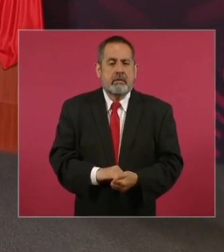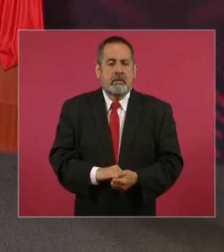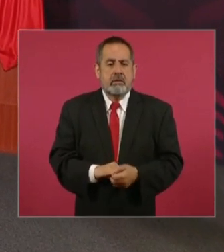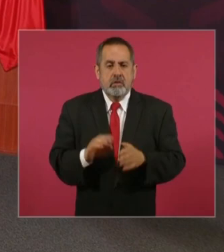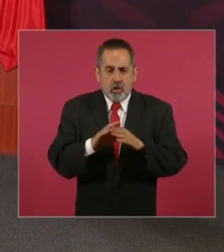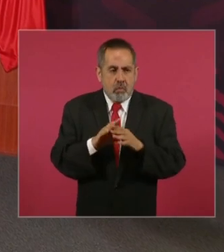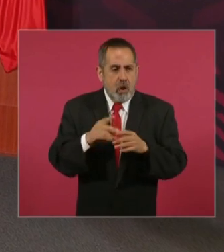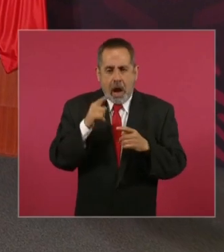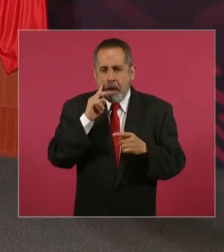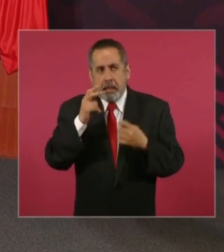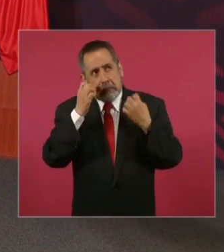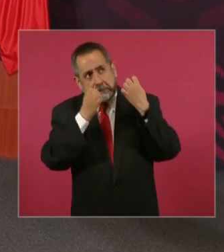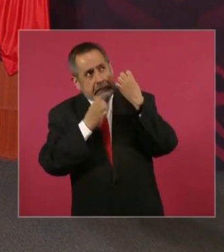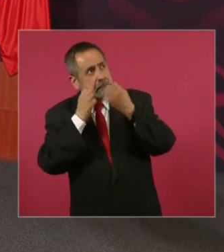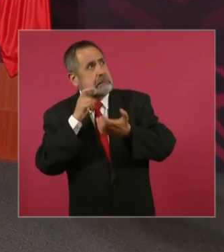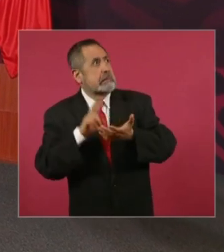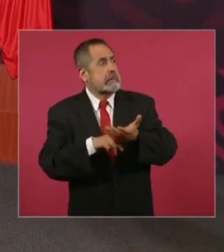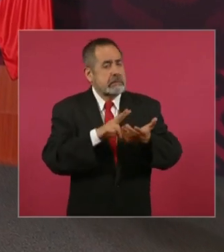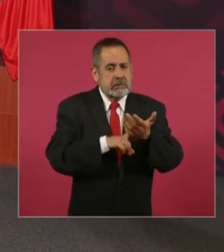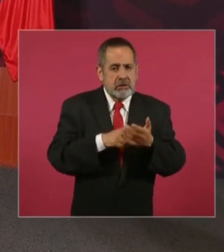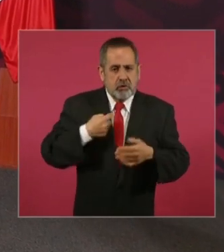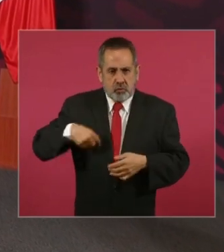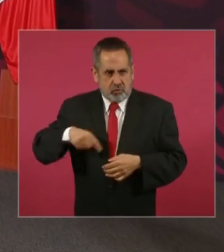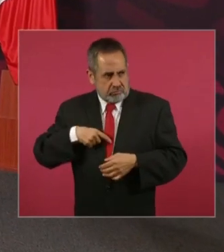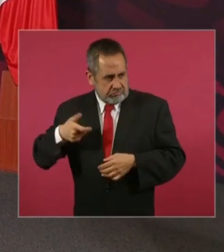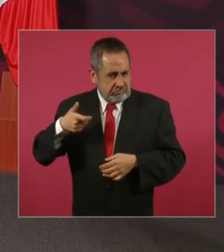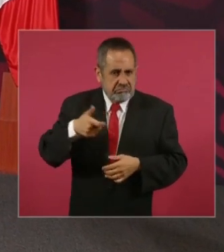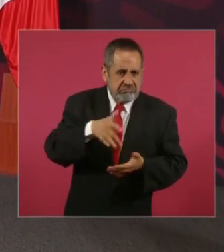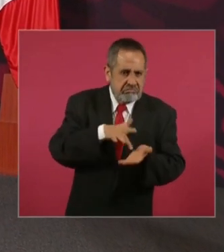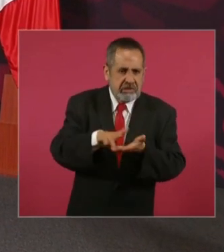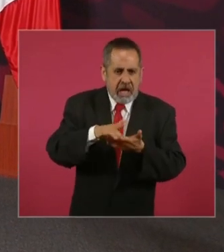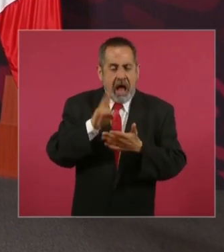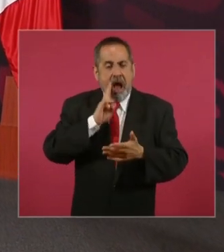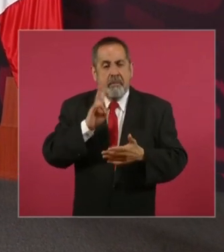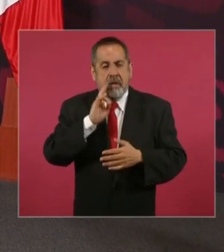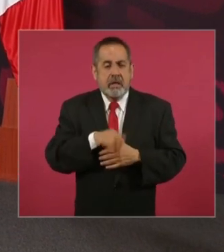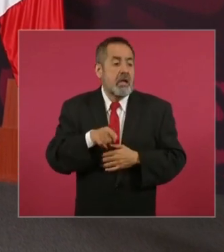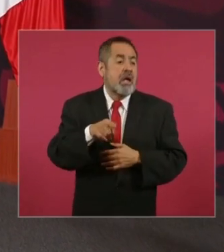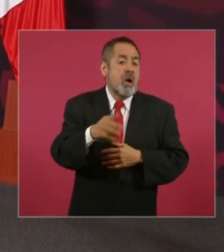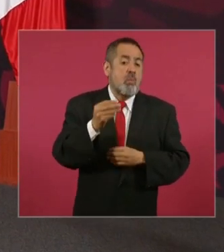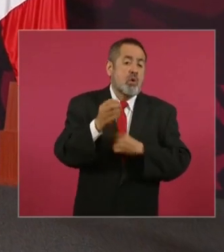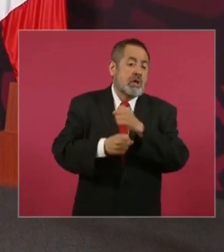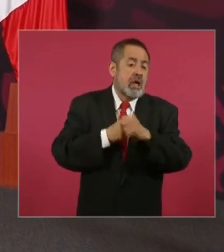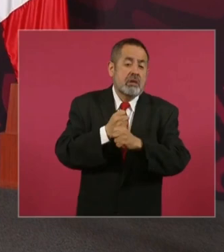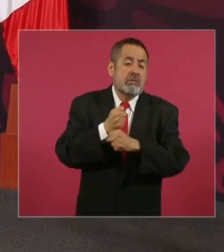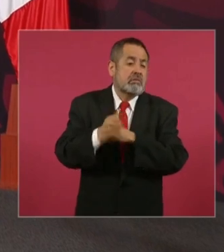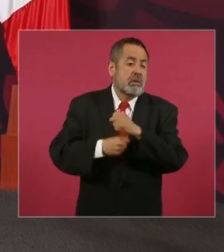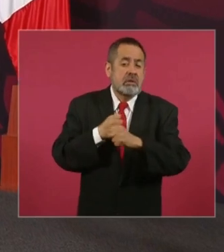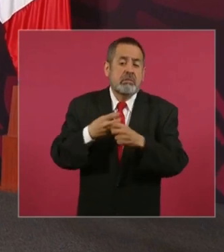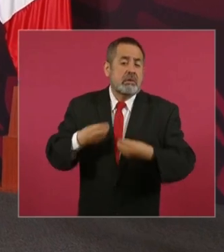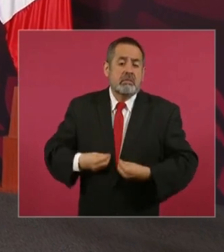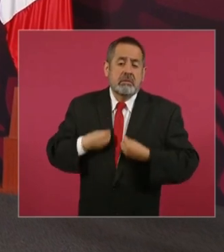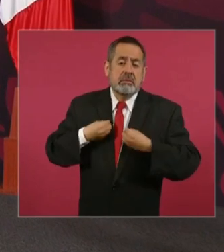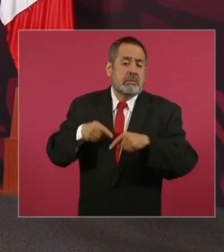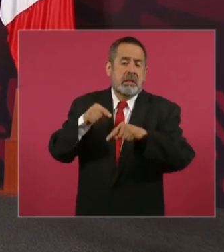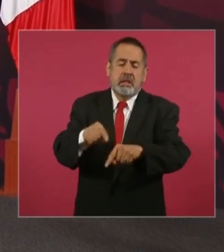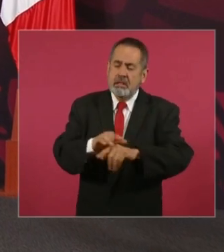Mediante un avalúo, y nosotros ayudamos, porque ya la gente tiene mucho tiempo estar viviendo ahí,